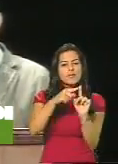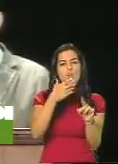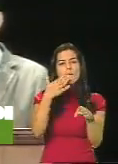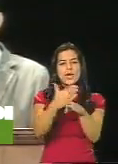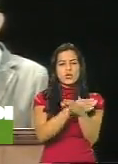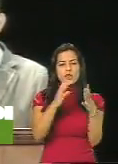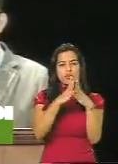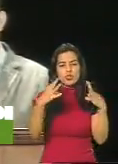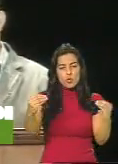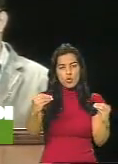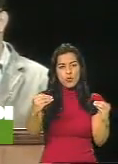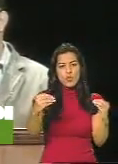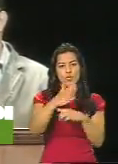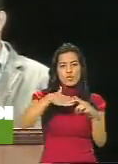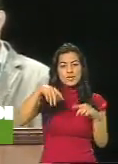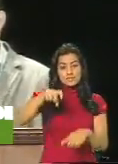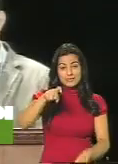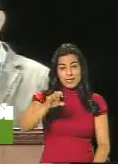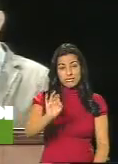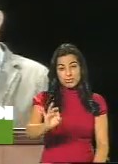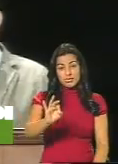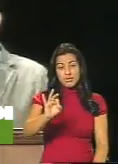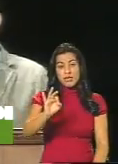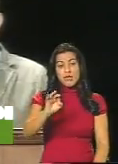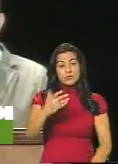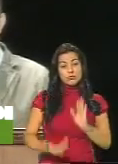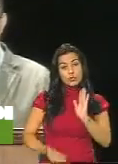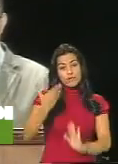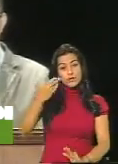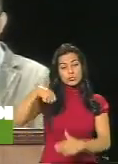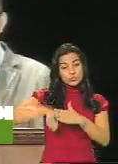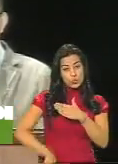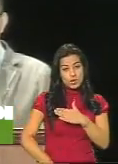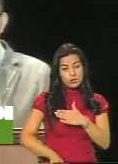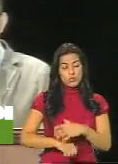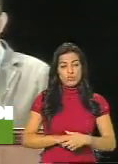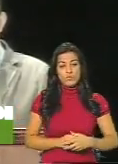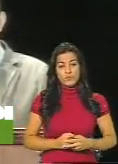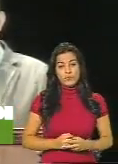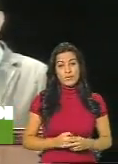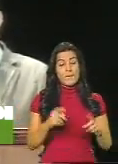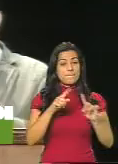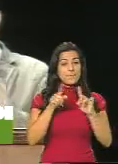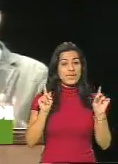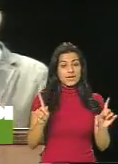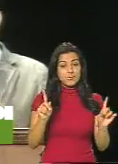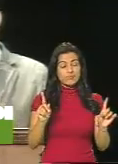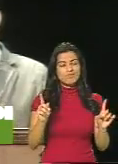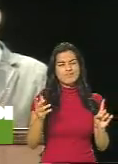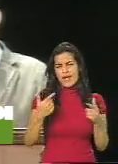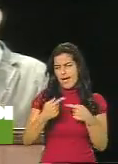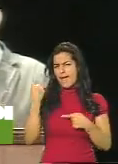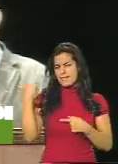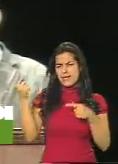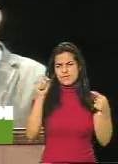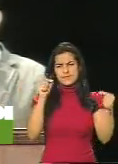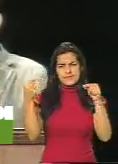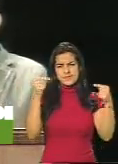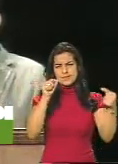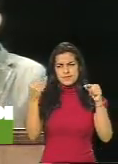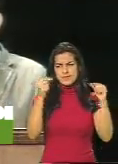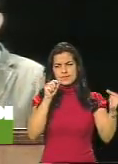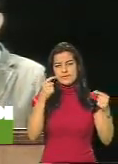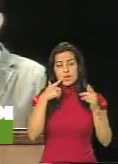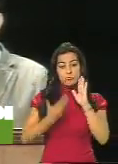era una necesidad y era justo, que era el incremento salarial. pero como lo debatimos allí, era claro que para